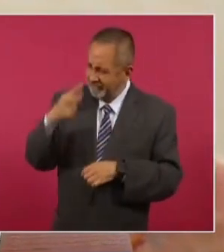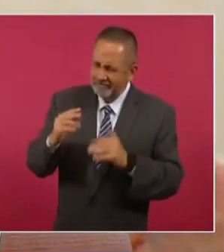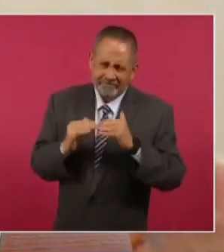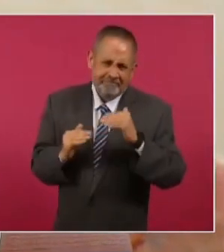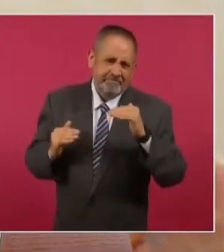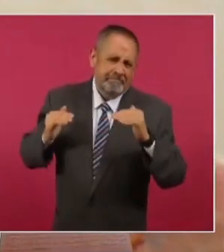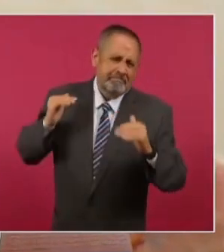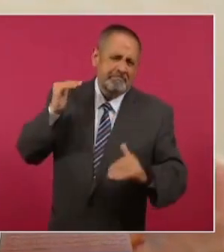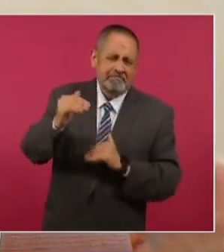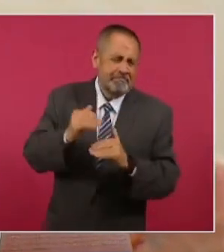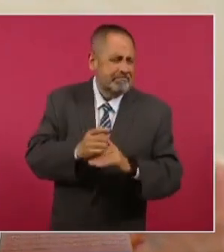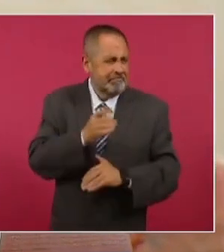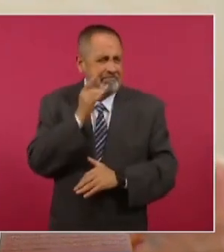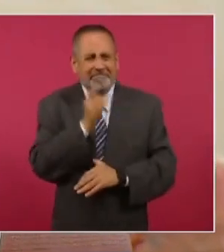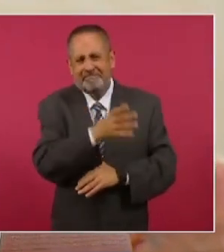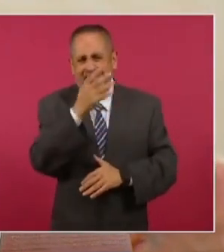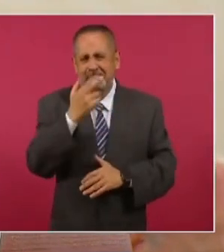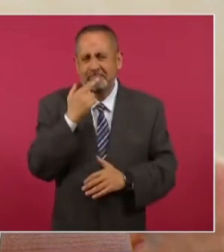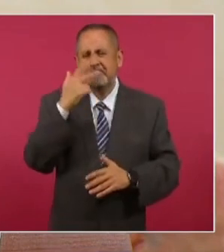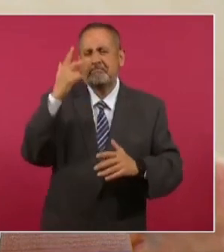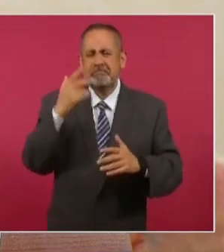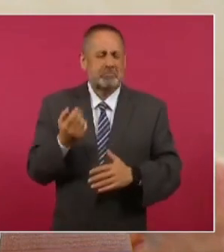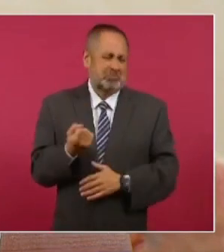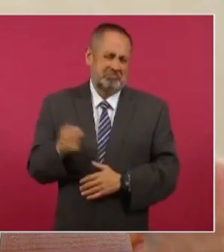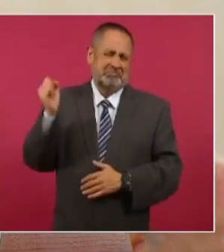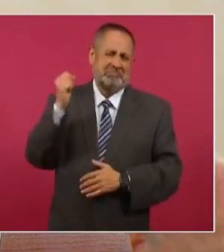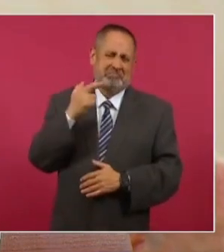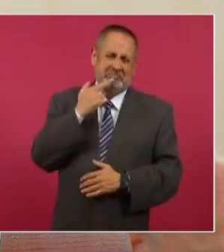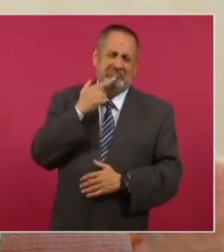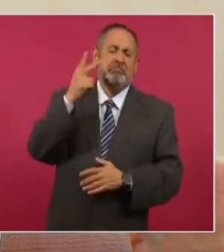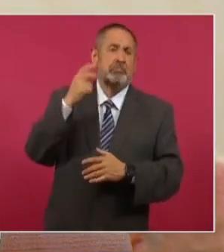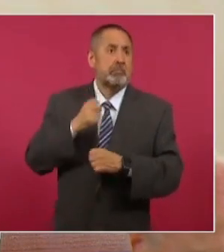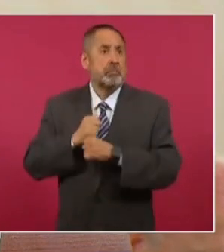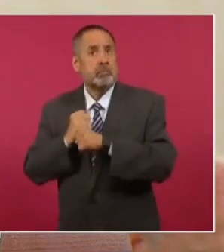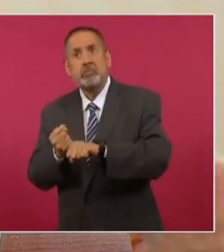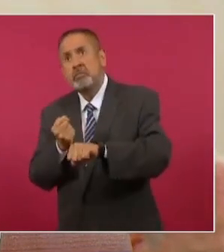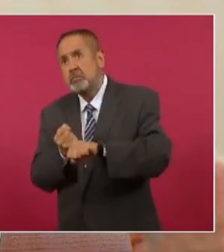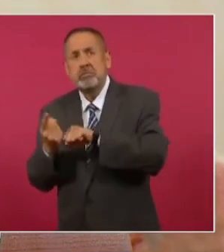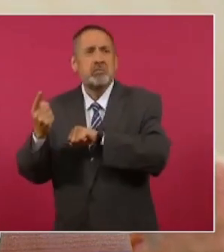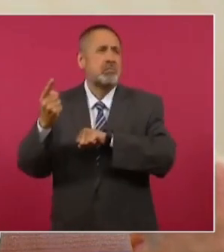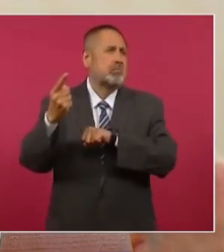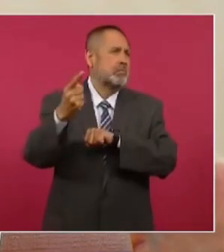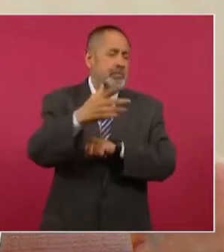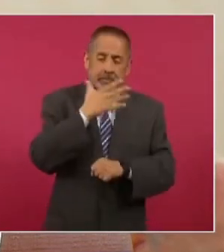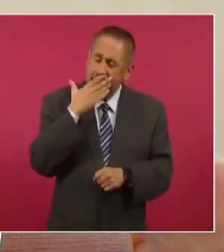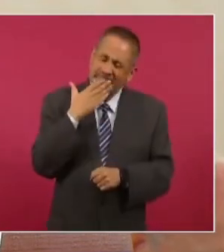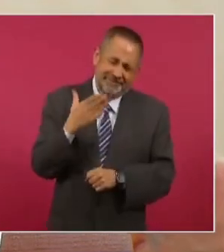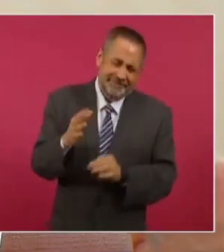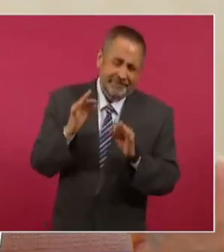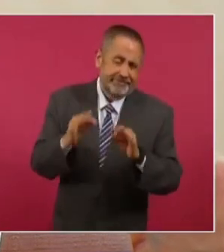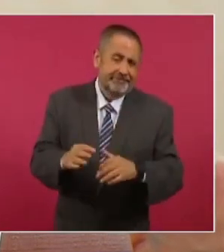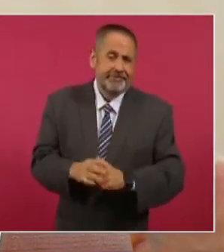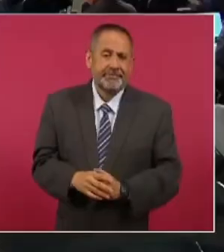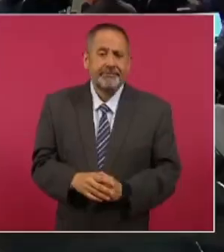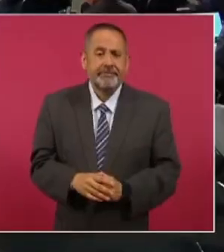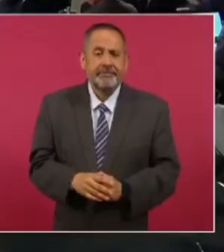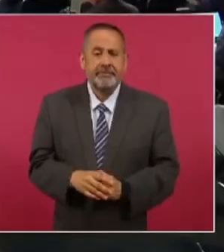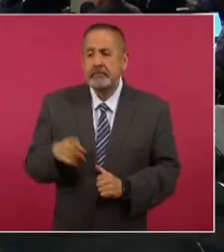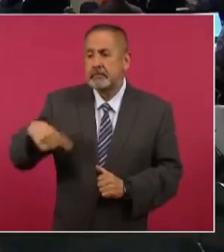muchos mejor batearon bien no se